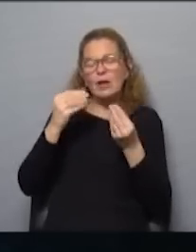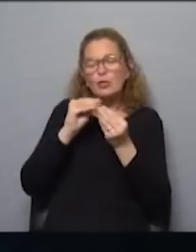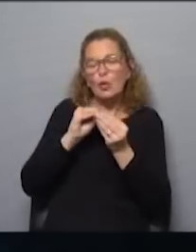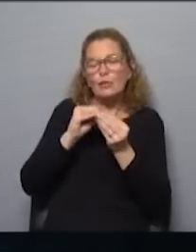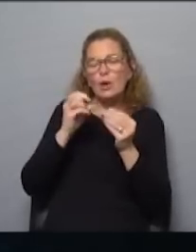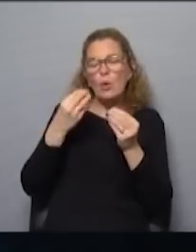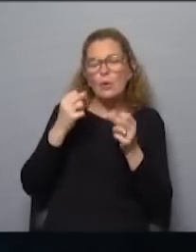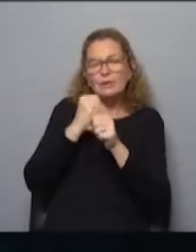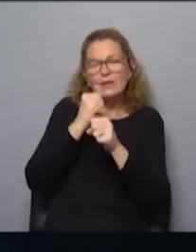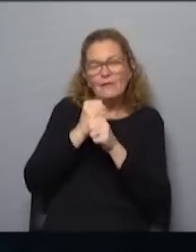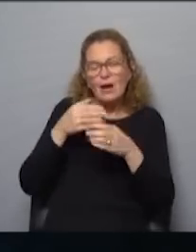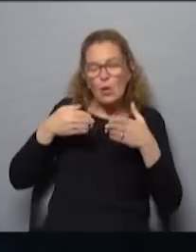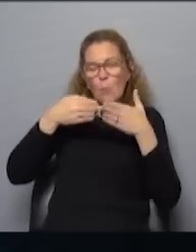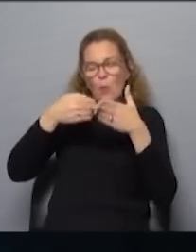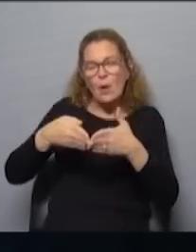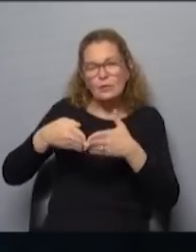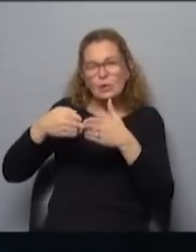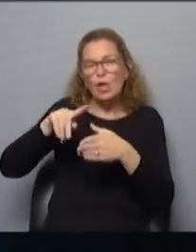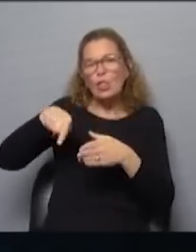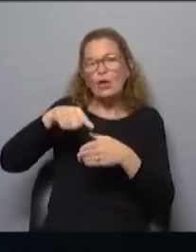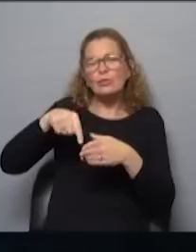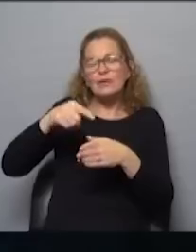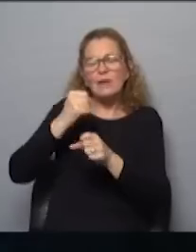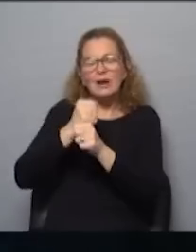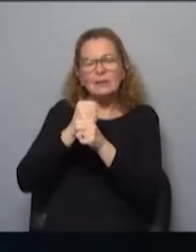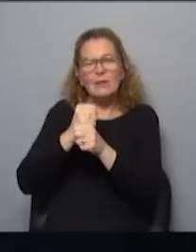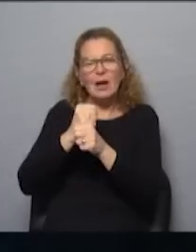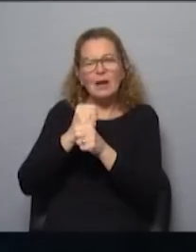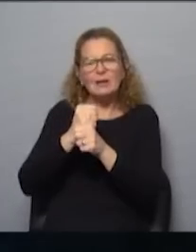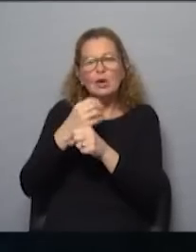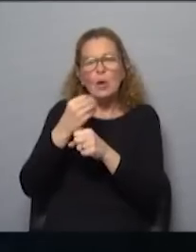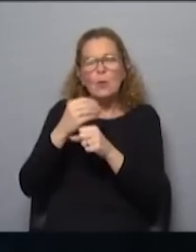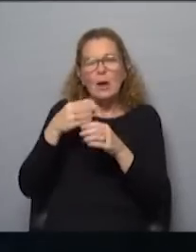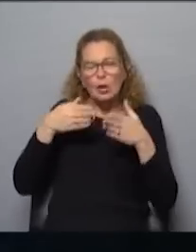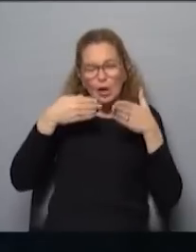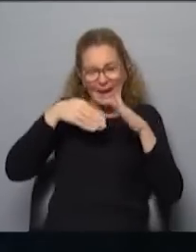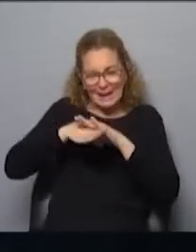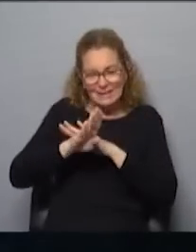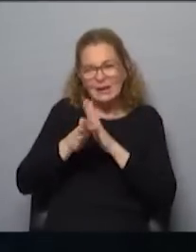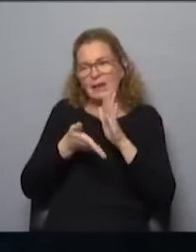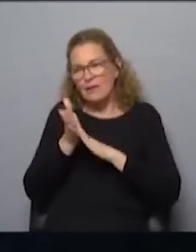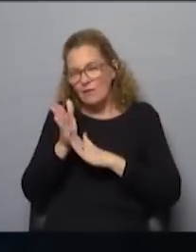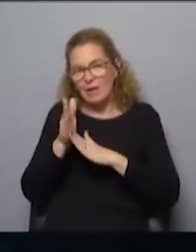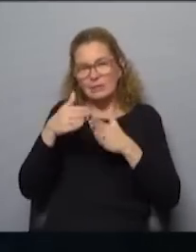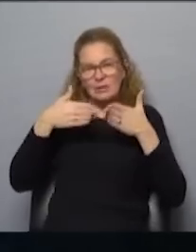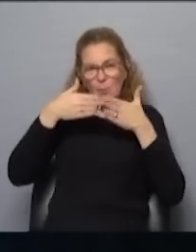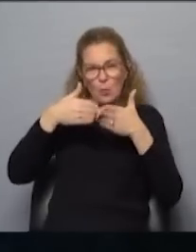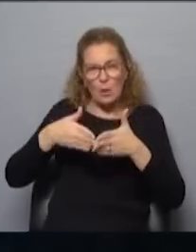puerto se abre la meta otra que se que determina dónde van a operar y cómo van a operar los buques que entran y salen